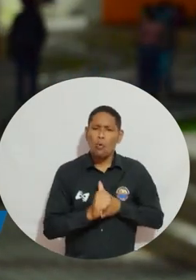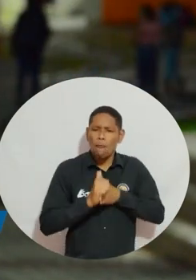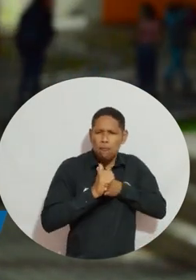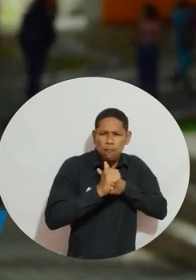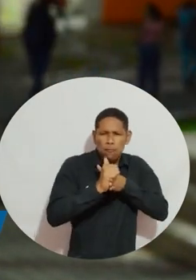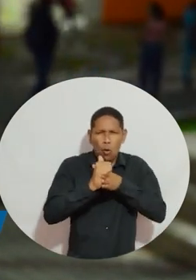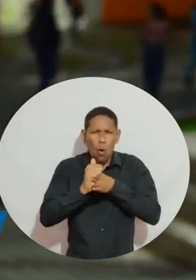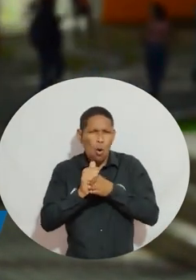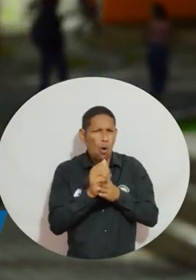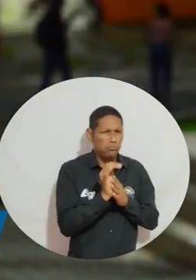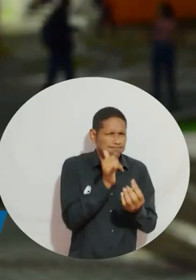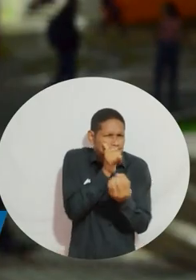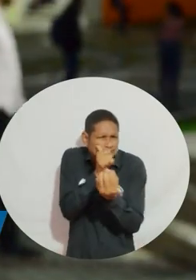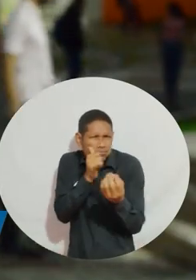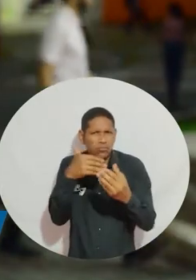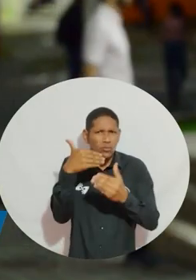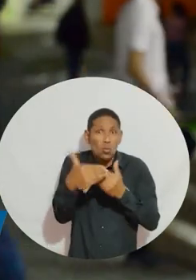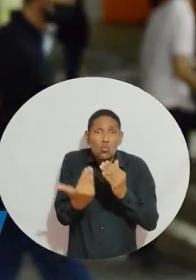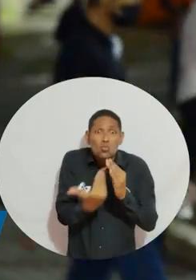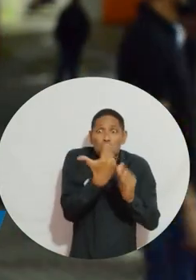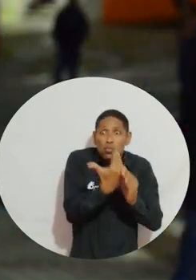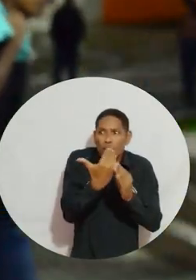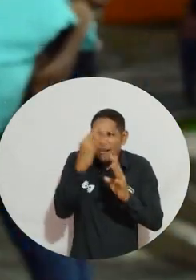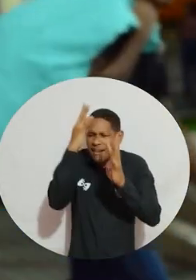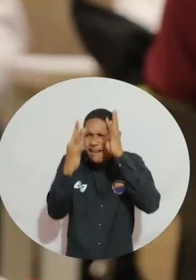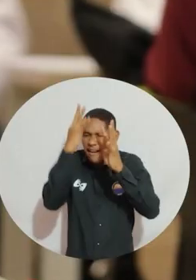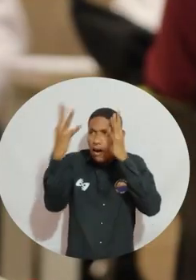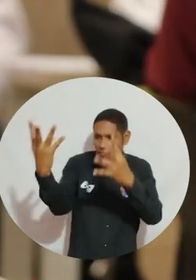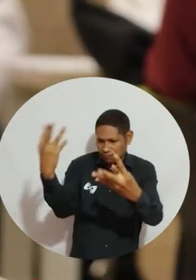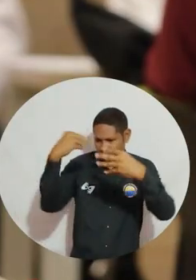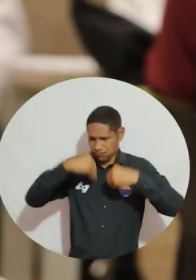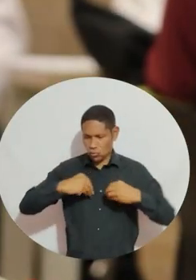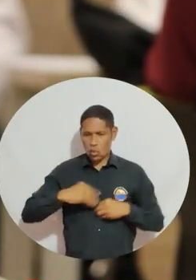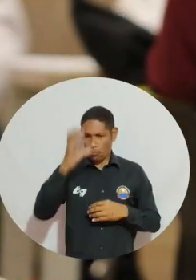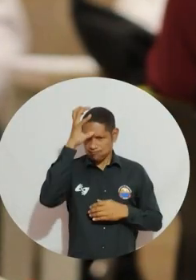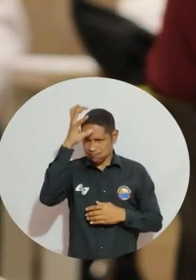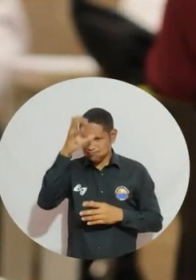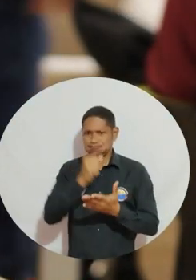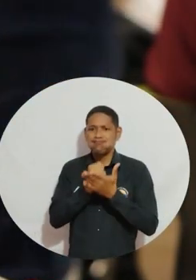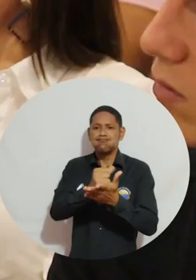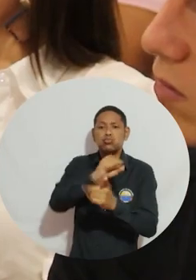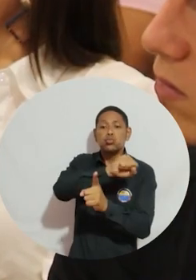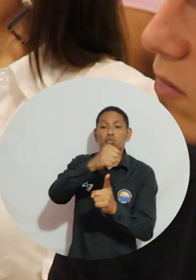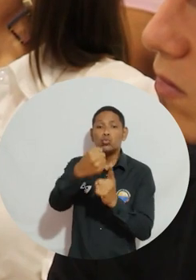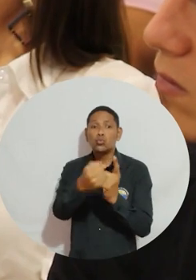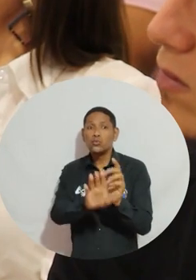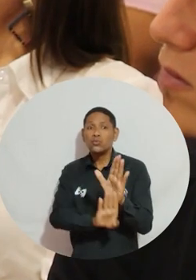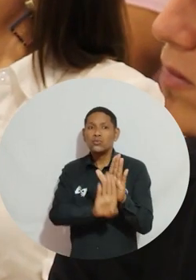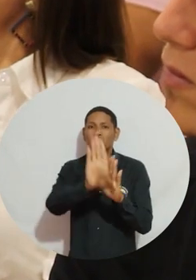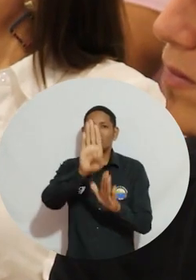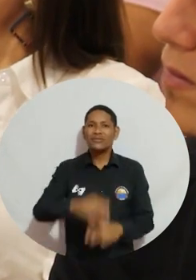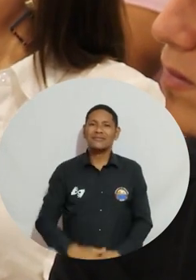pedagógico y llevar de una manera innovadora la construcción de un conocimiento para una sociedad mejor.